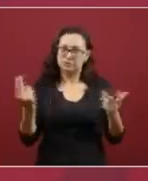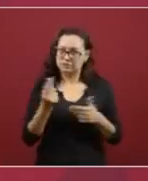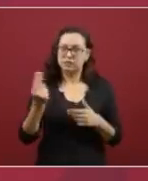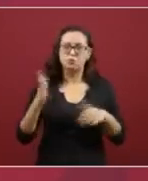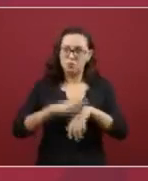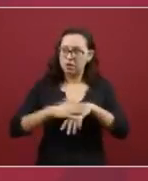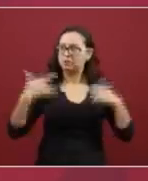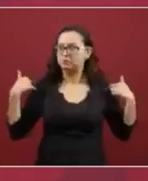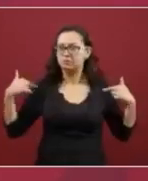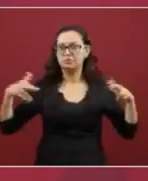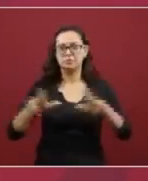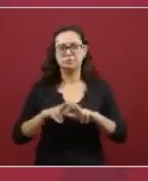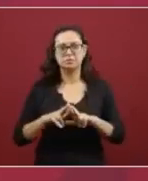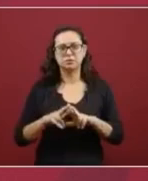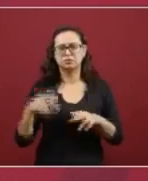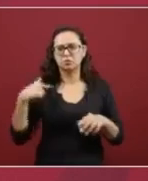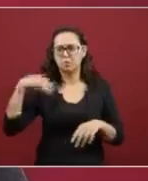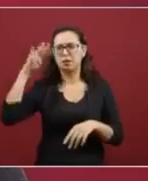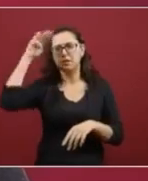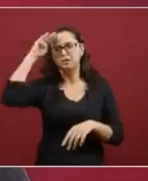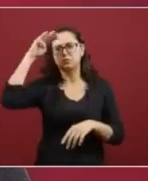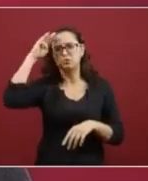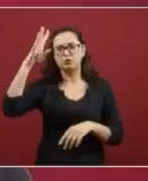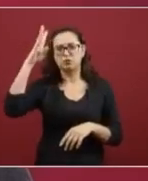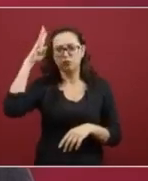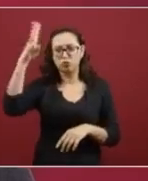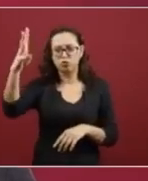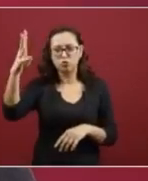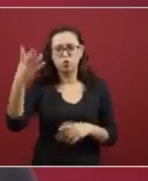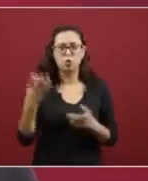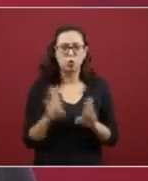futuro, de acuerdo a nuestras proyecciones.